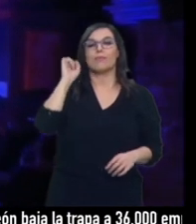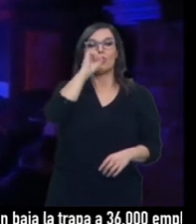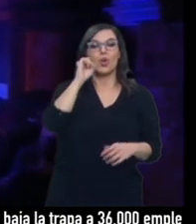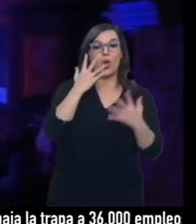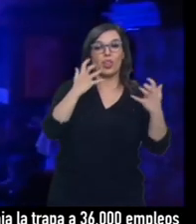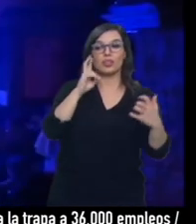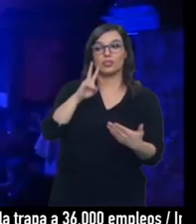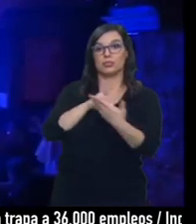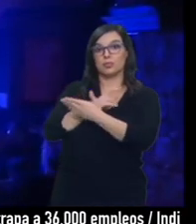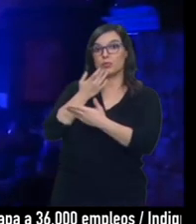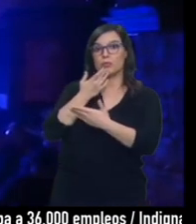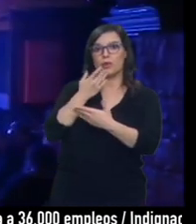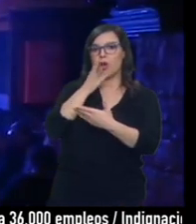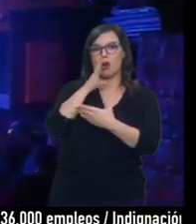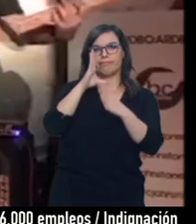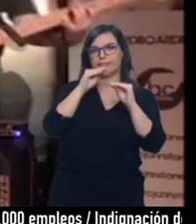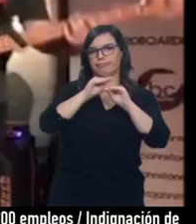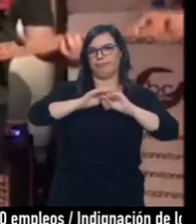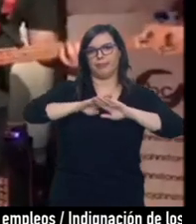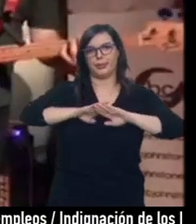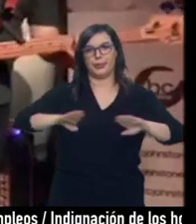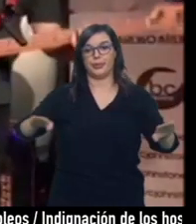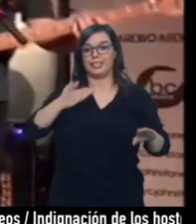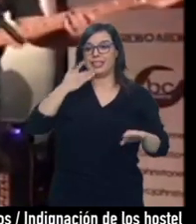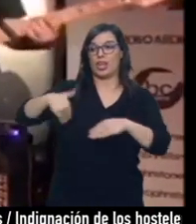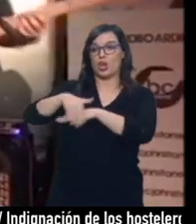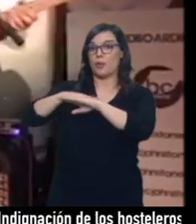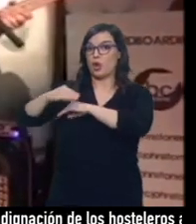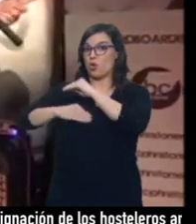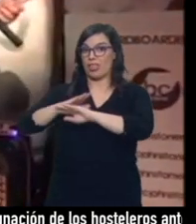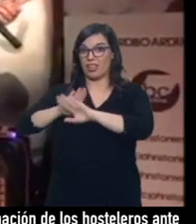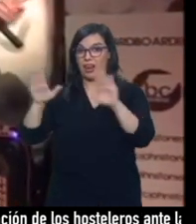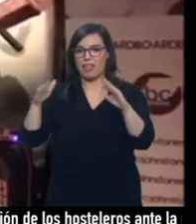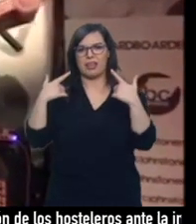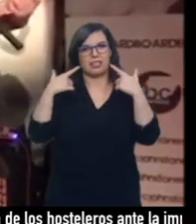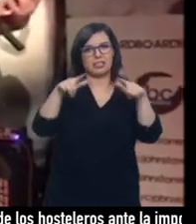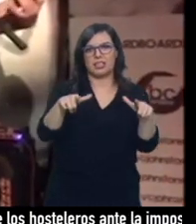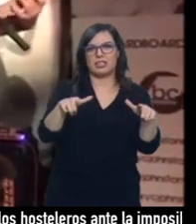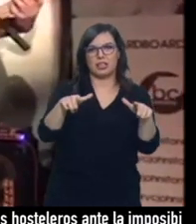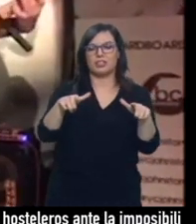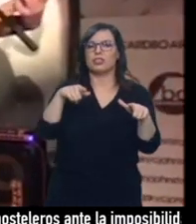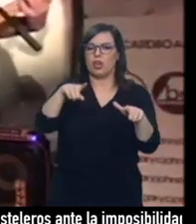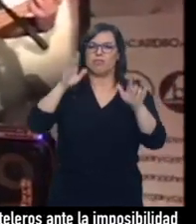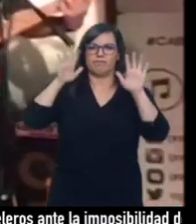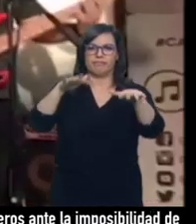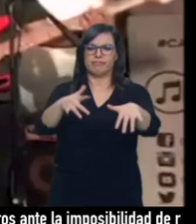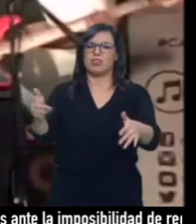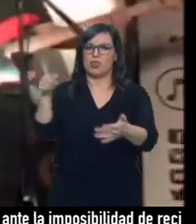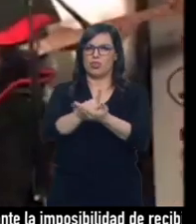Conciertos como este callan su voz de momento. Si el Gobierno no mueve ficha, el sector saldrá otra vez a la